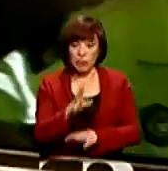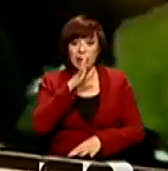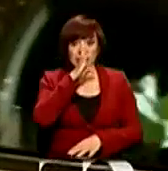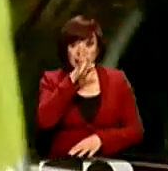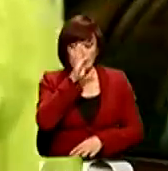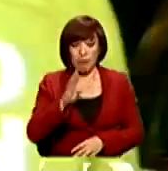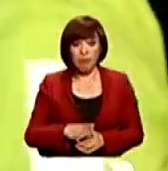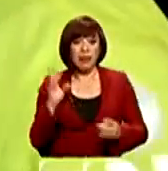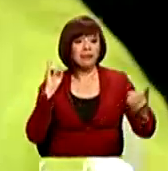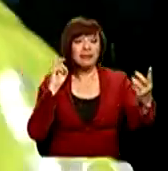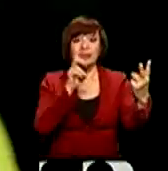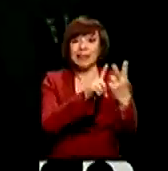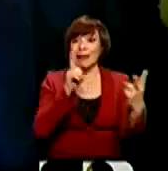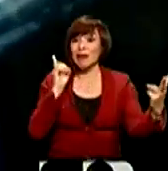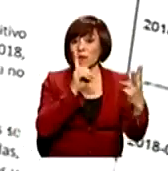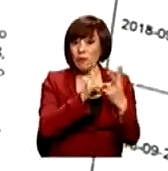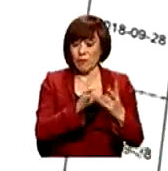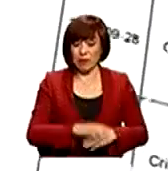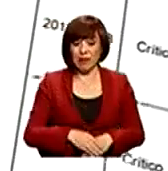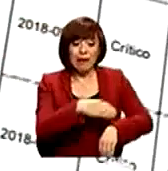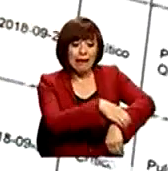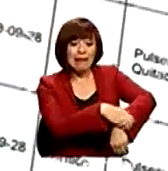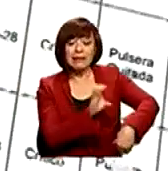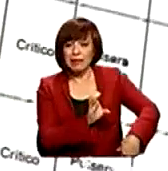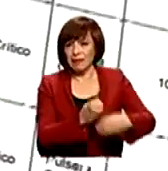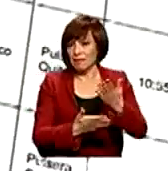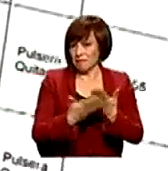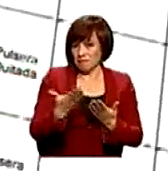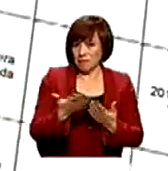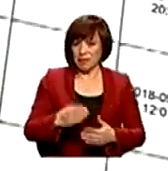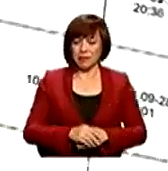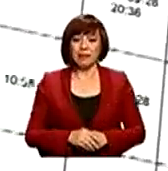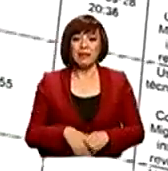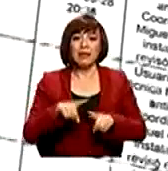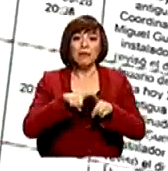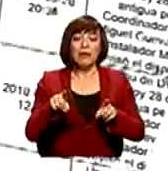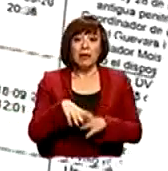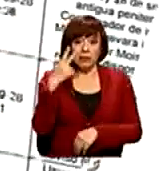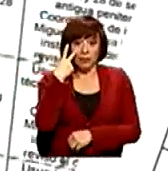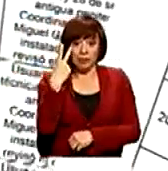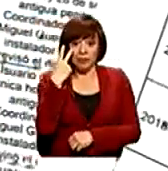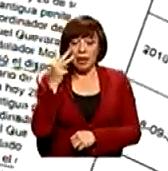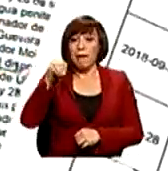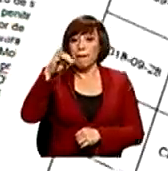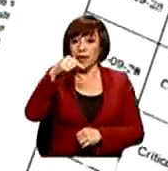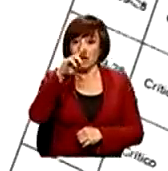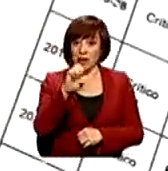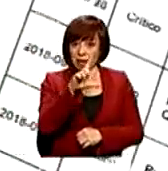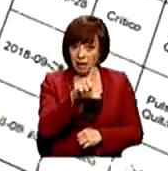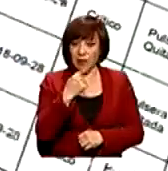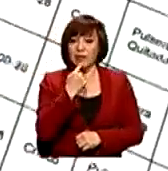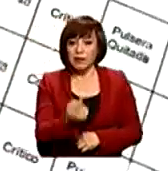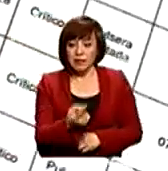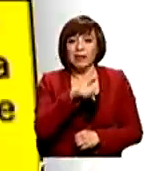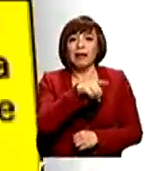que retira su pulsera de vigilancia. Por reiteradas ocasiones en el casillero de eventos, Miguel Guevara reporta que Moisés Murillo hizo